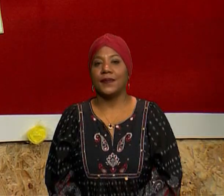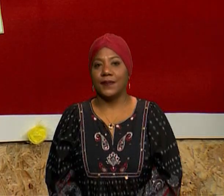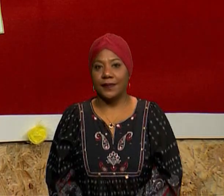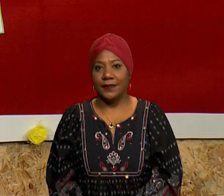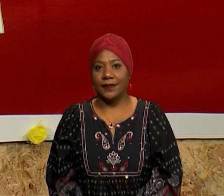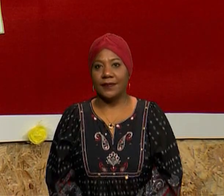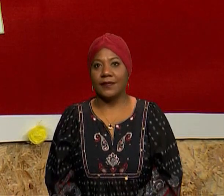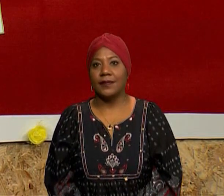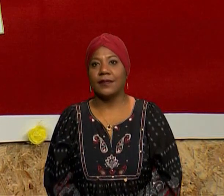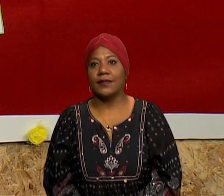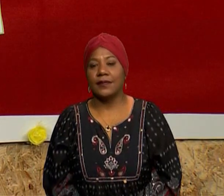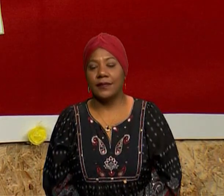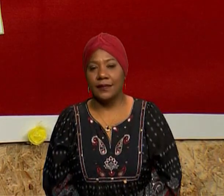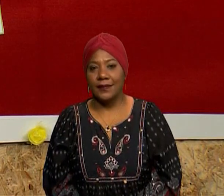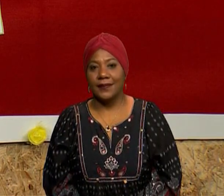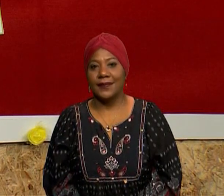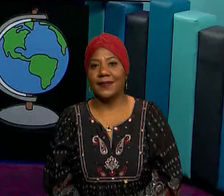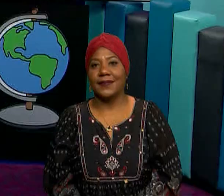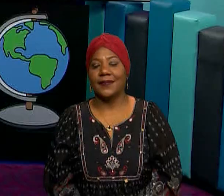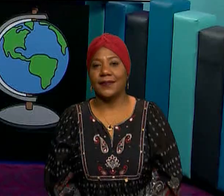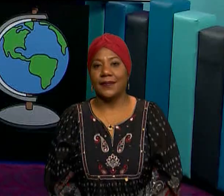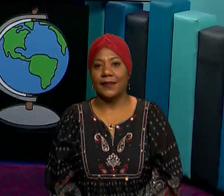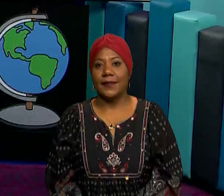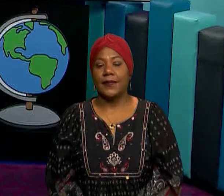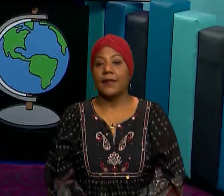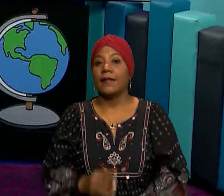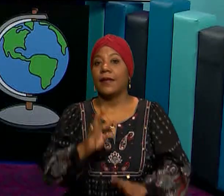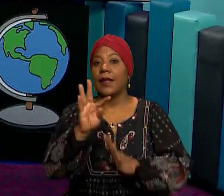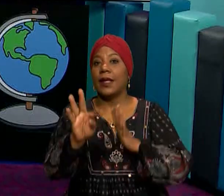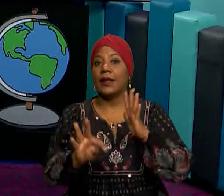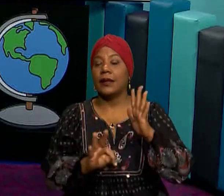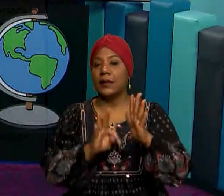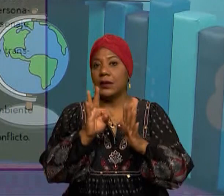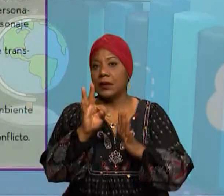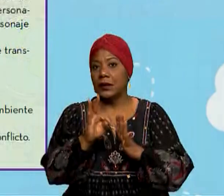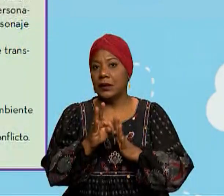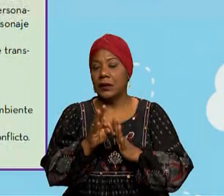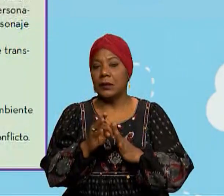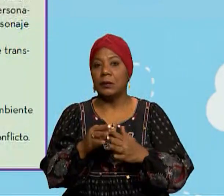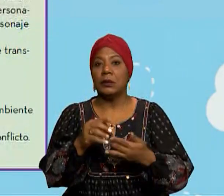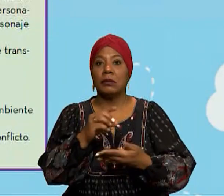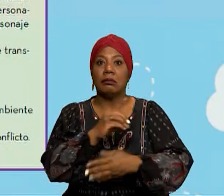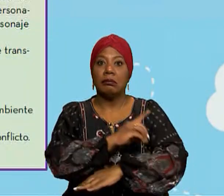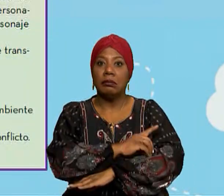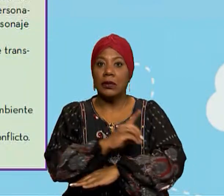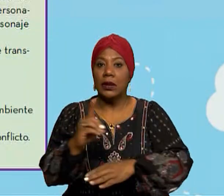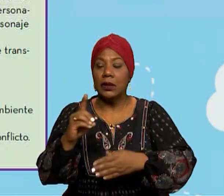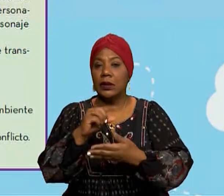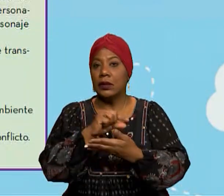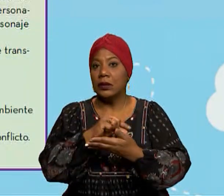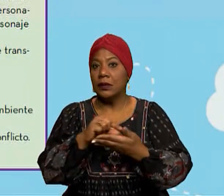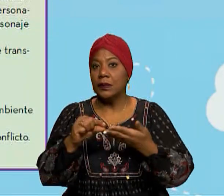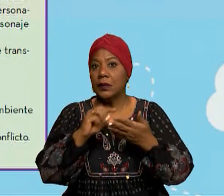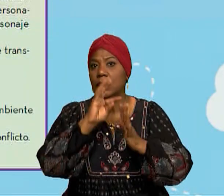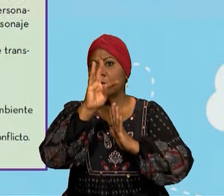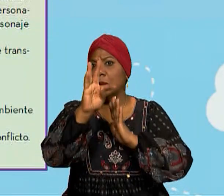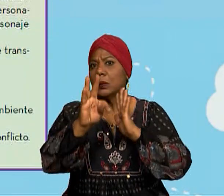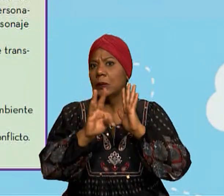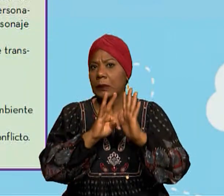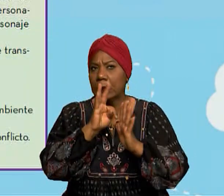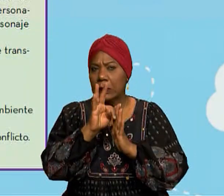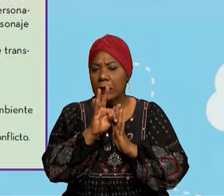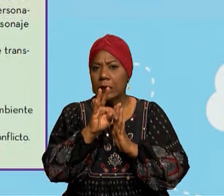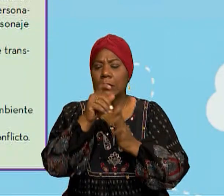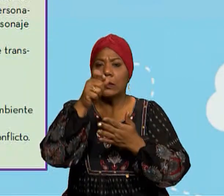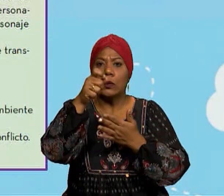Ahora, después tenemos el tiempo. Corresponde a los días, a las semanas o a los periodos mayores en los que